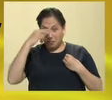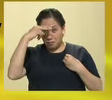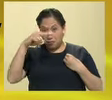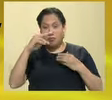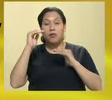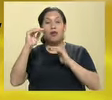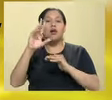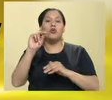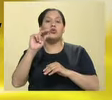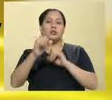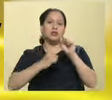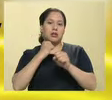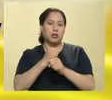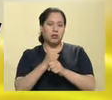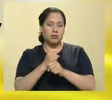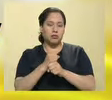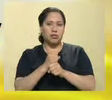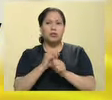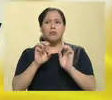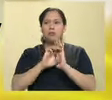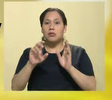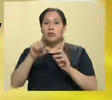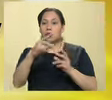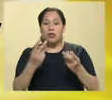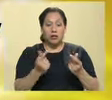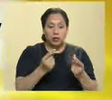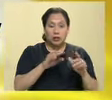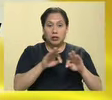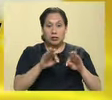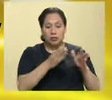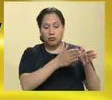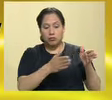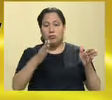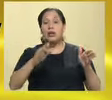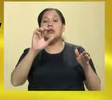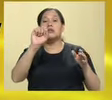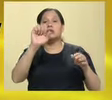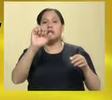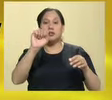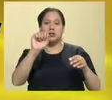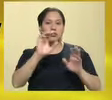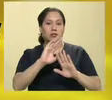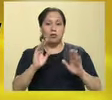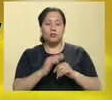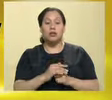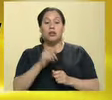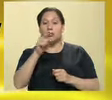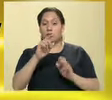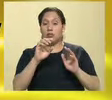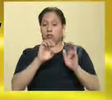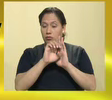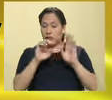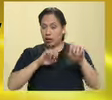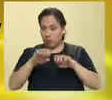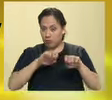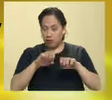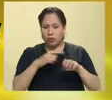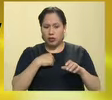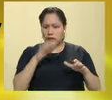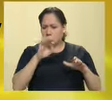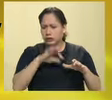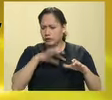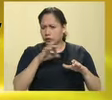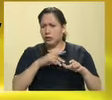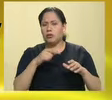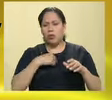los 80 años de edad. Uh-huh. Pero tu edad productiva se acaba a los 60, uh-huh. más o menos. Si tú tienes un empleo y te hiciste esa vida y